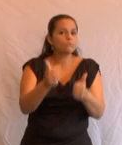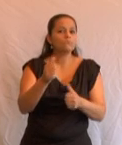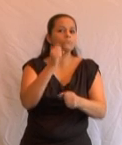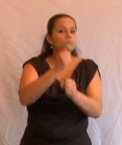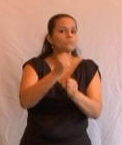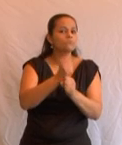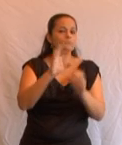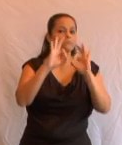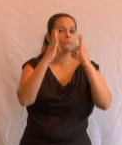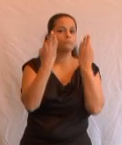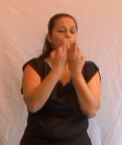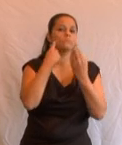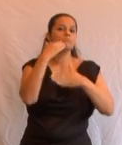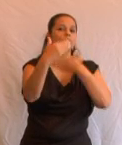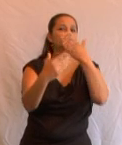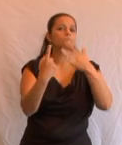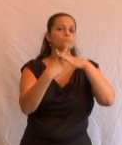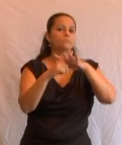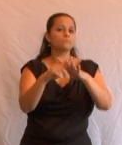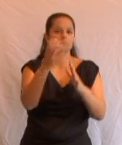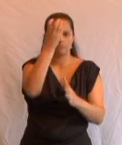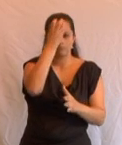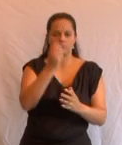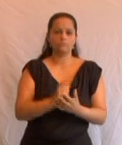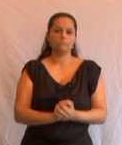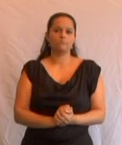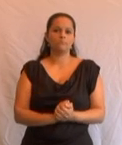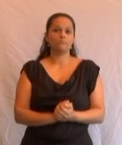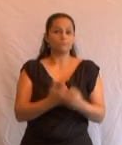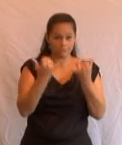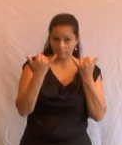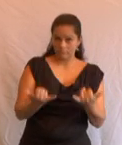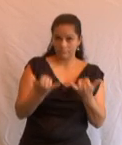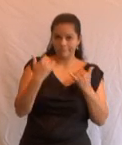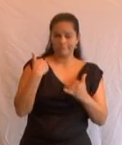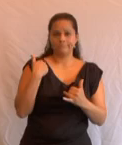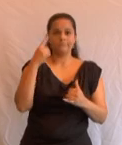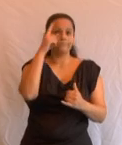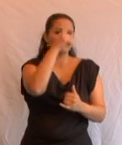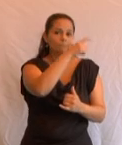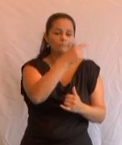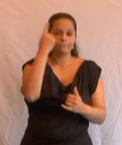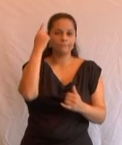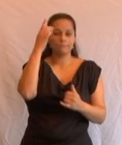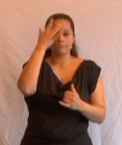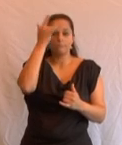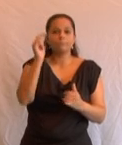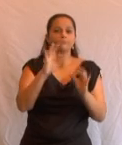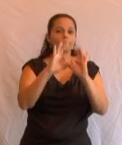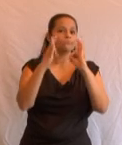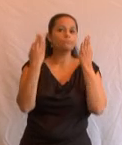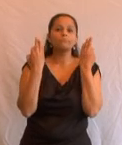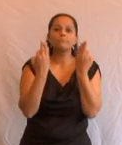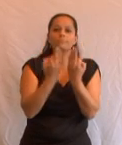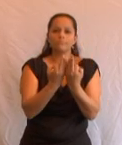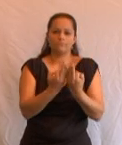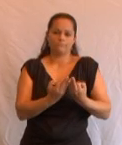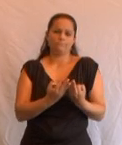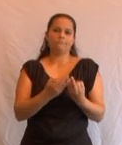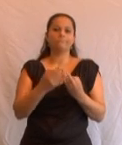el rol de la familia dentro de este proceso de inclusión educativa? Actualmente enfrentamos la dificultad de una familia